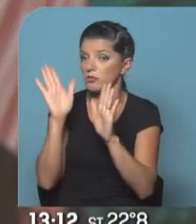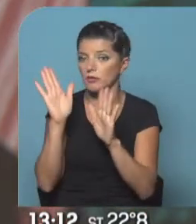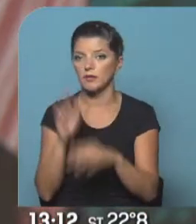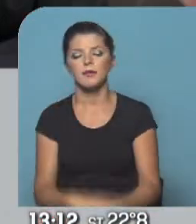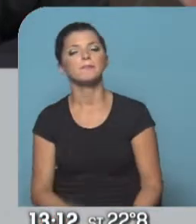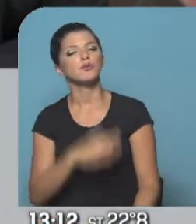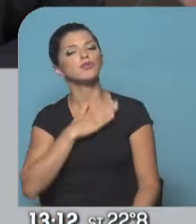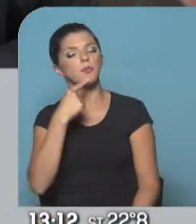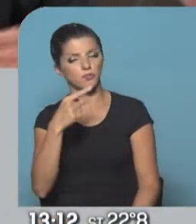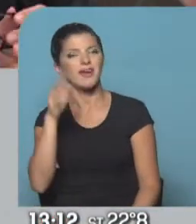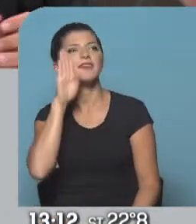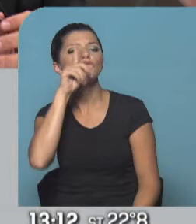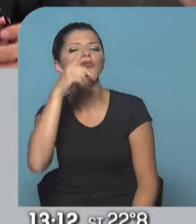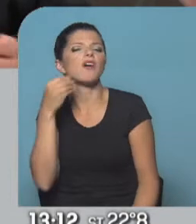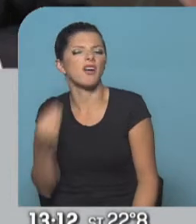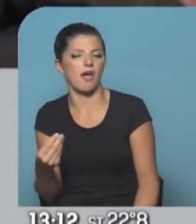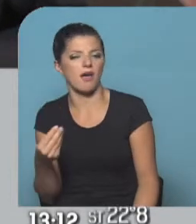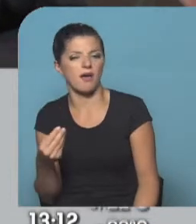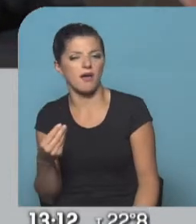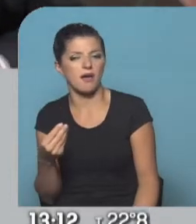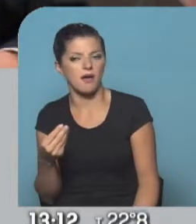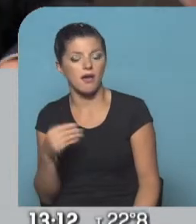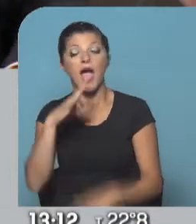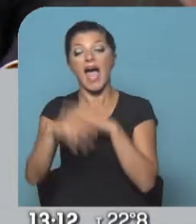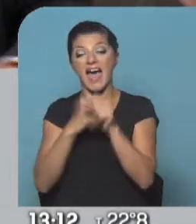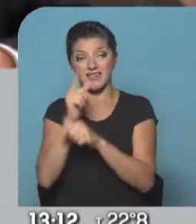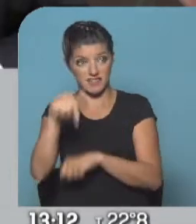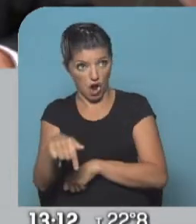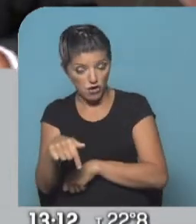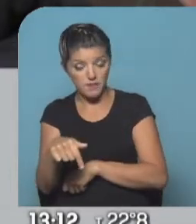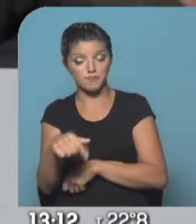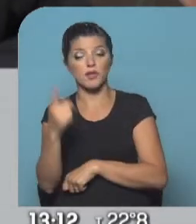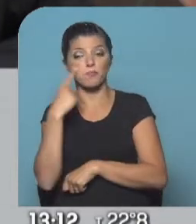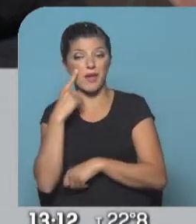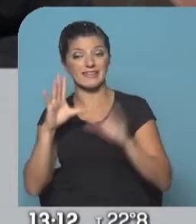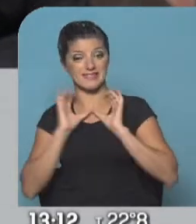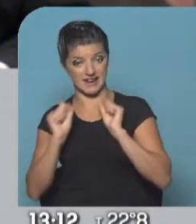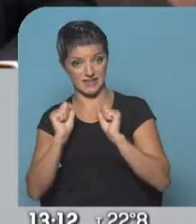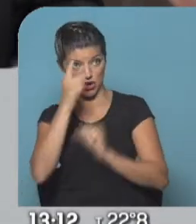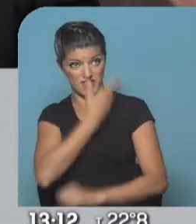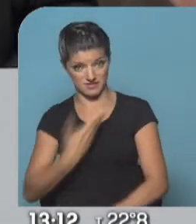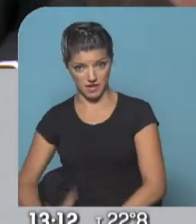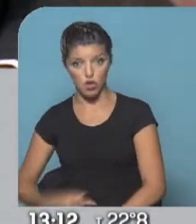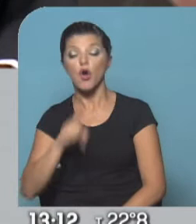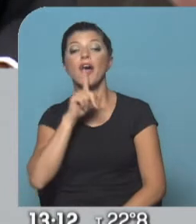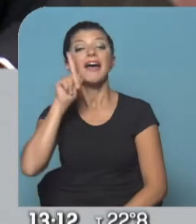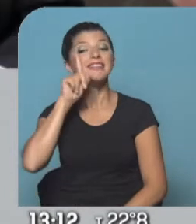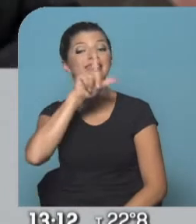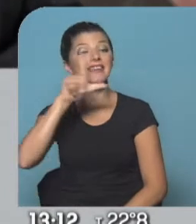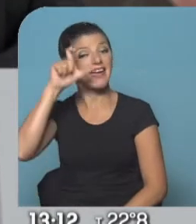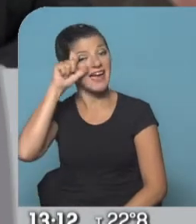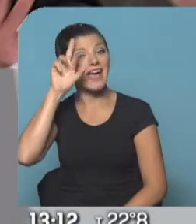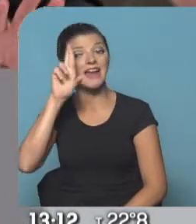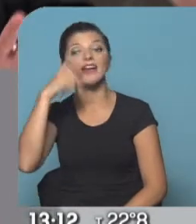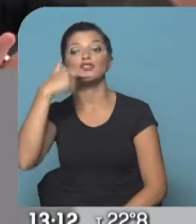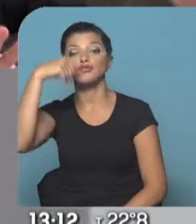¿qué papel juega Estados Unidos? Porque hasta ahora lo que conocemos, declaraciones del secretario de Estado, Rex Tillerson, donde dice,